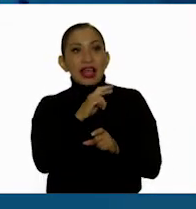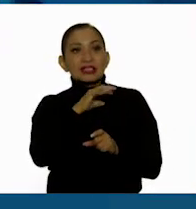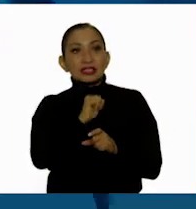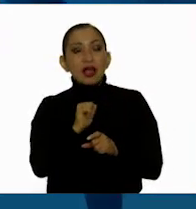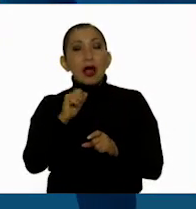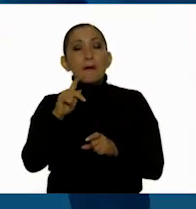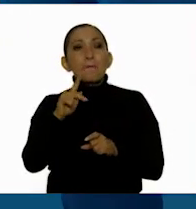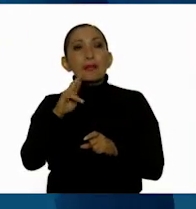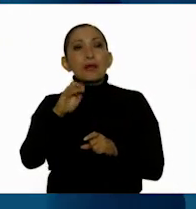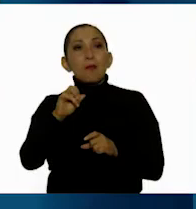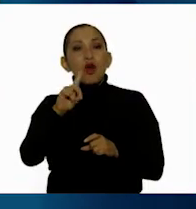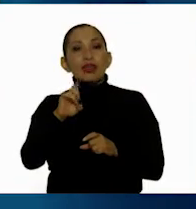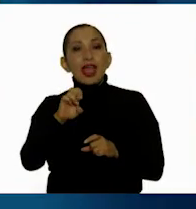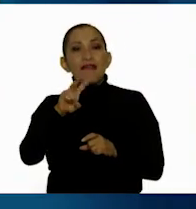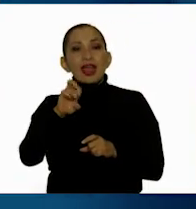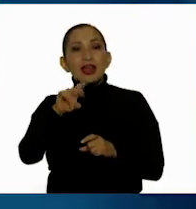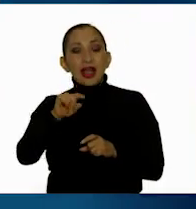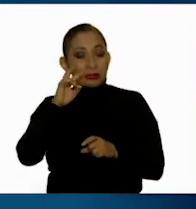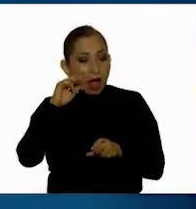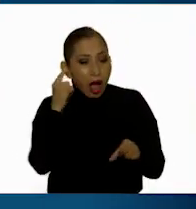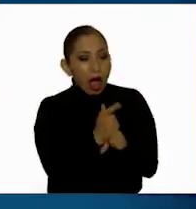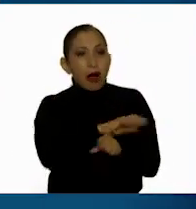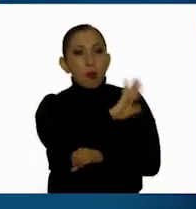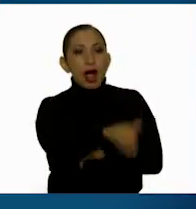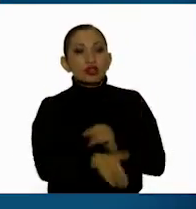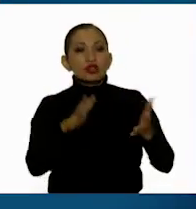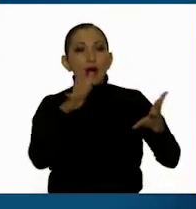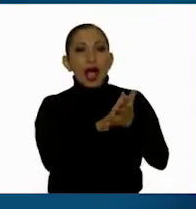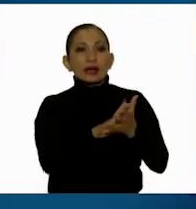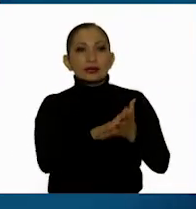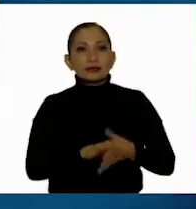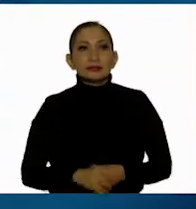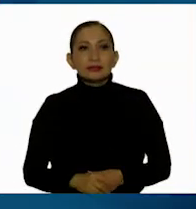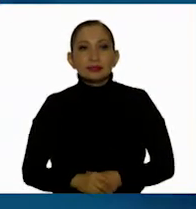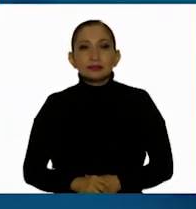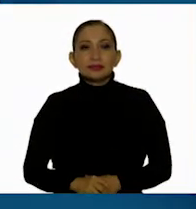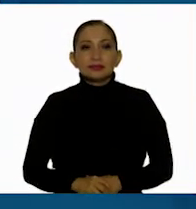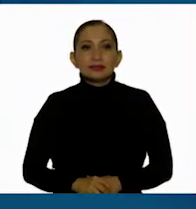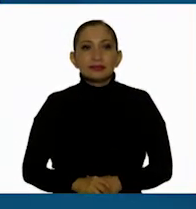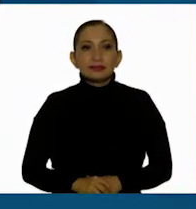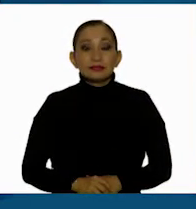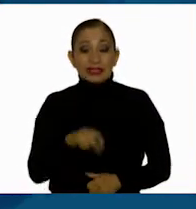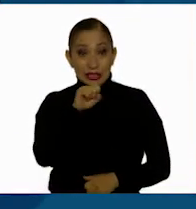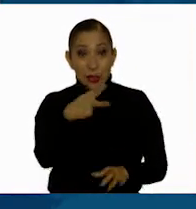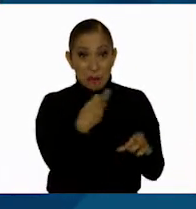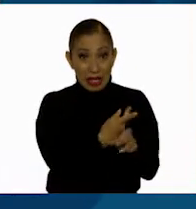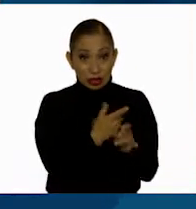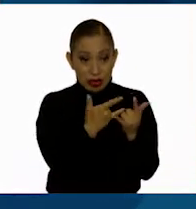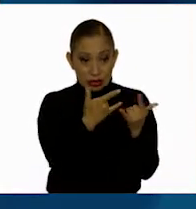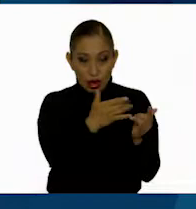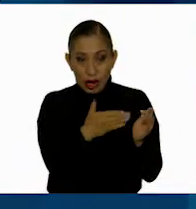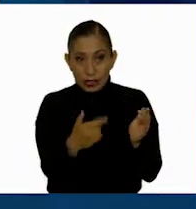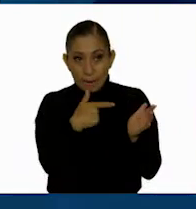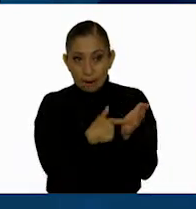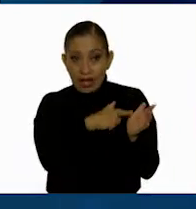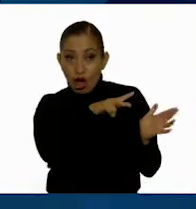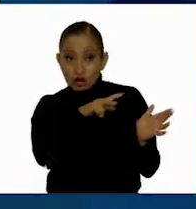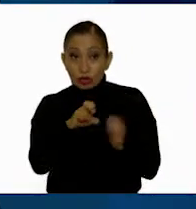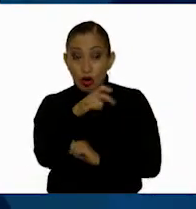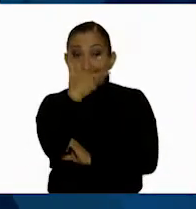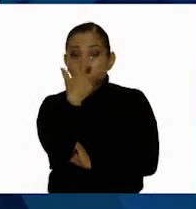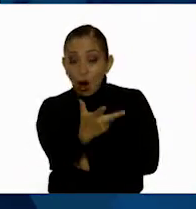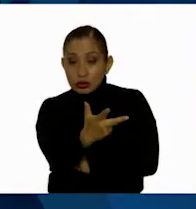Primo de Verdad y Ramos, aparece muerto en su celda poco después. Los acontecimientos de